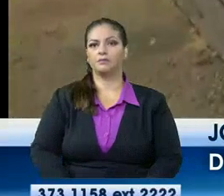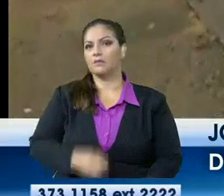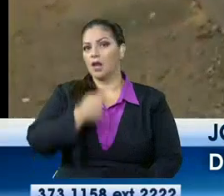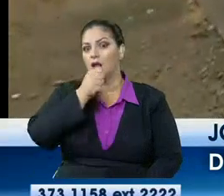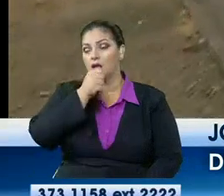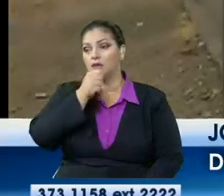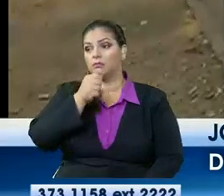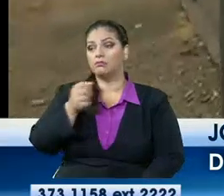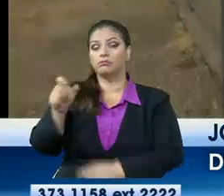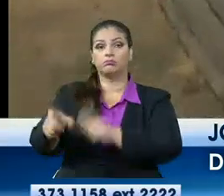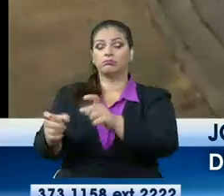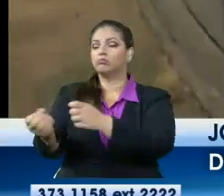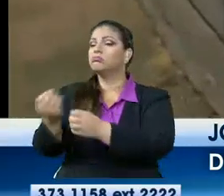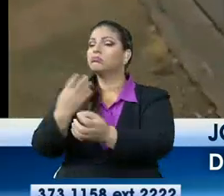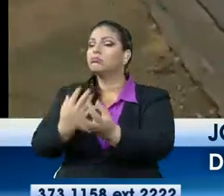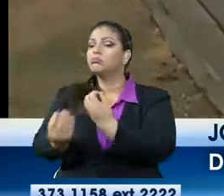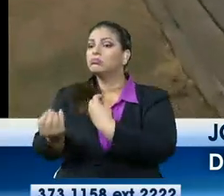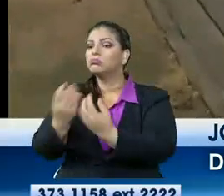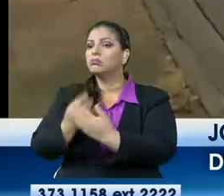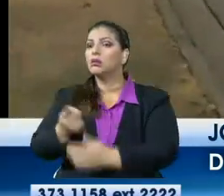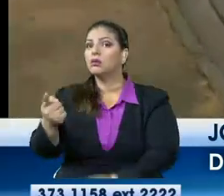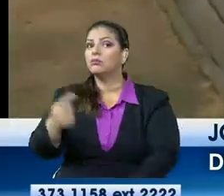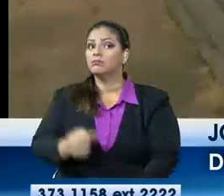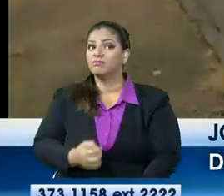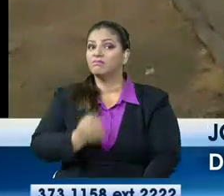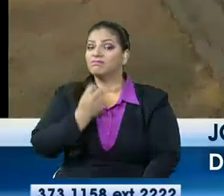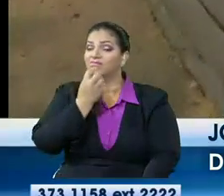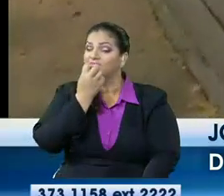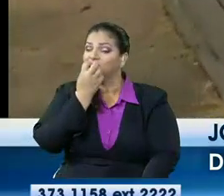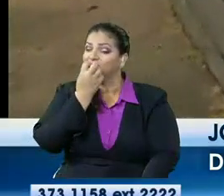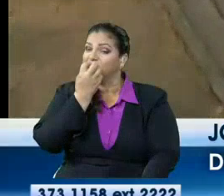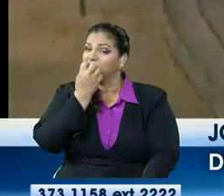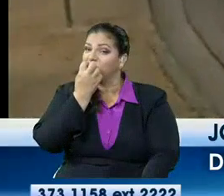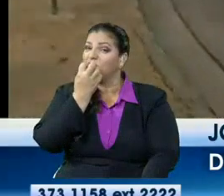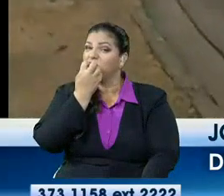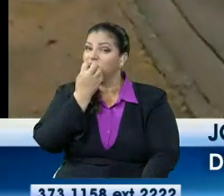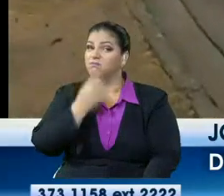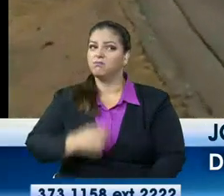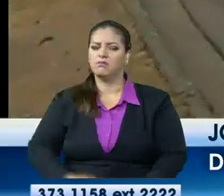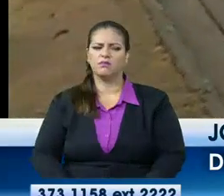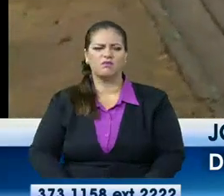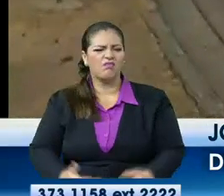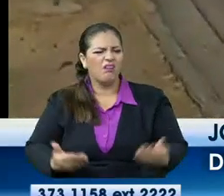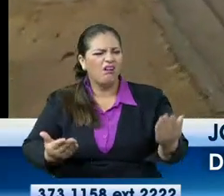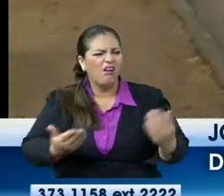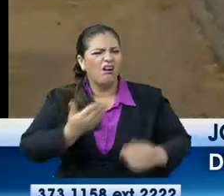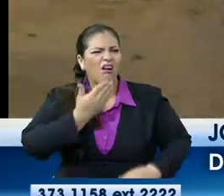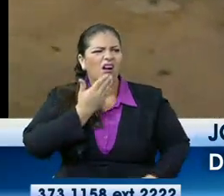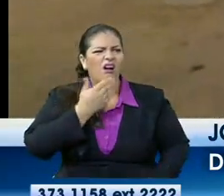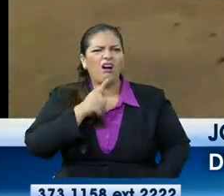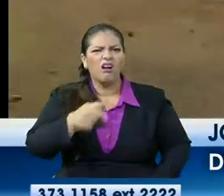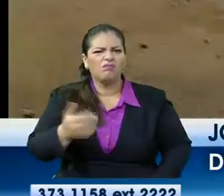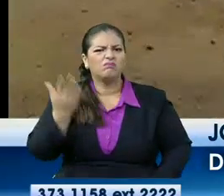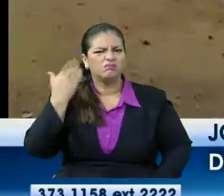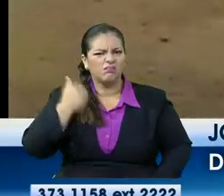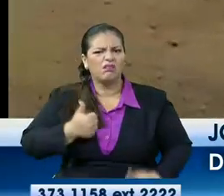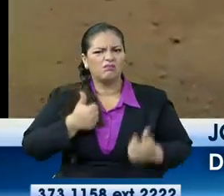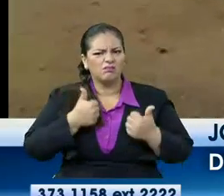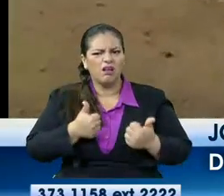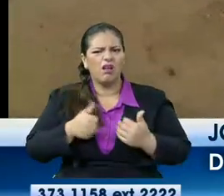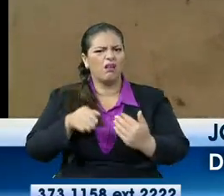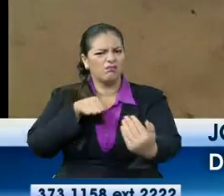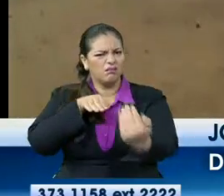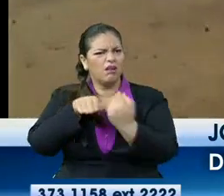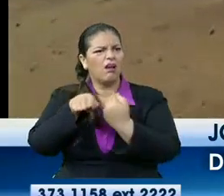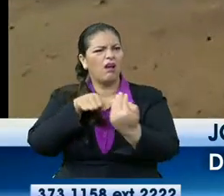hecho llegar, se encuentran un poco molestos, incómodos por la situación, por este cambio